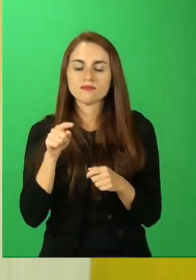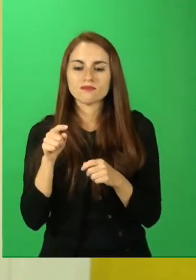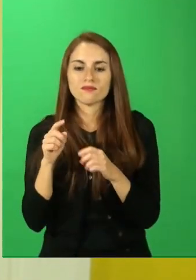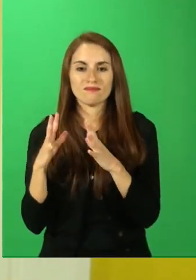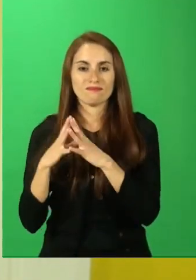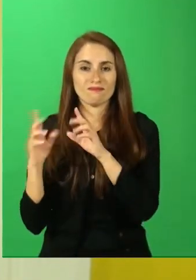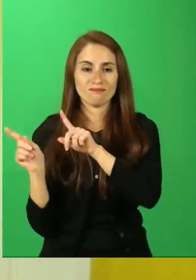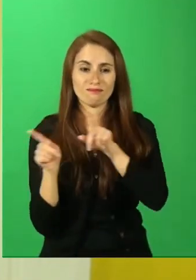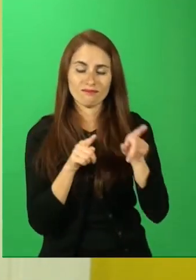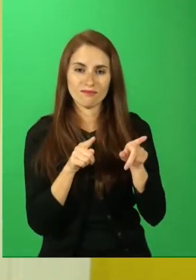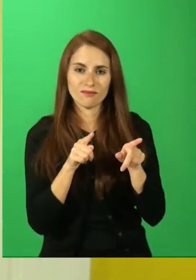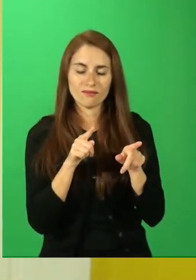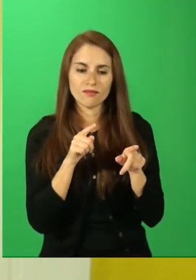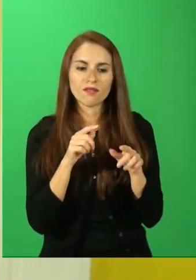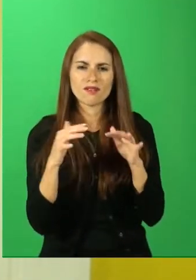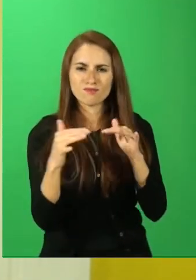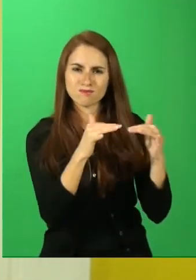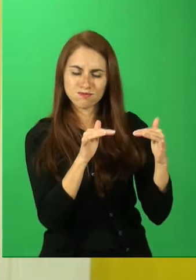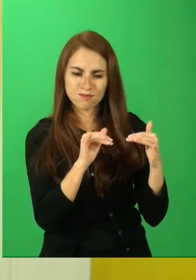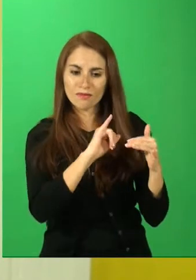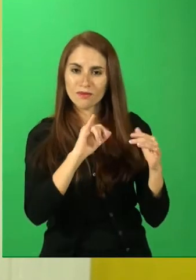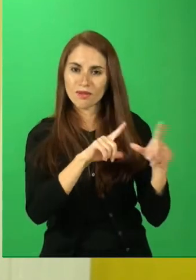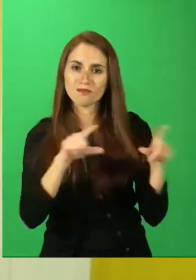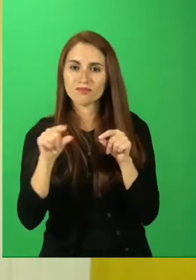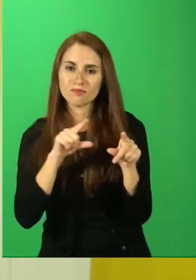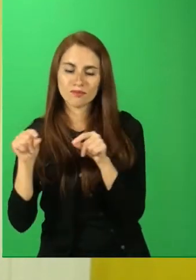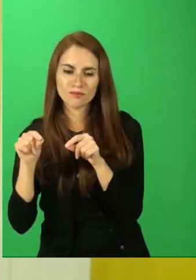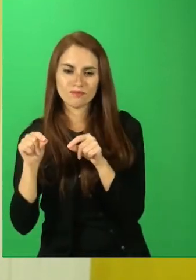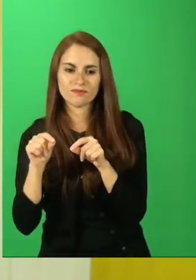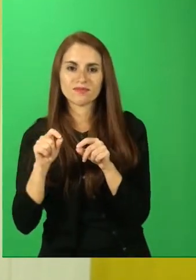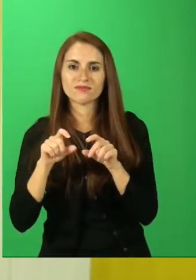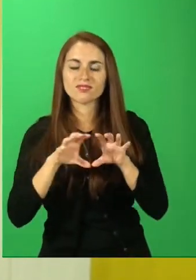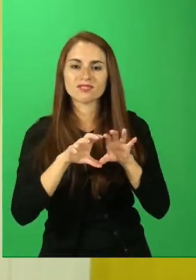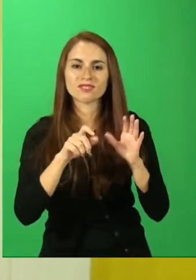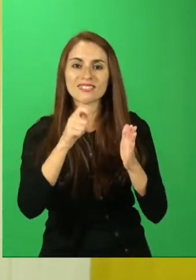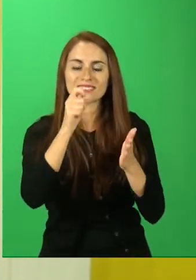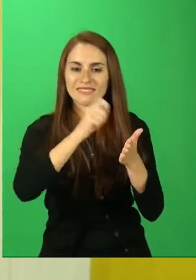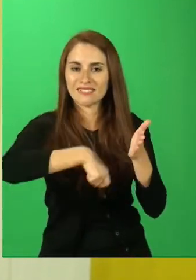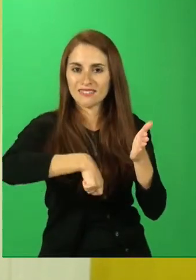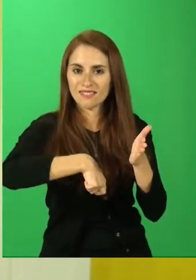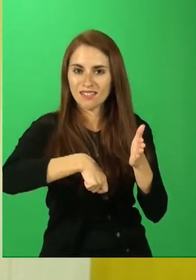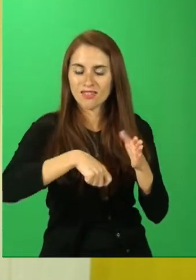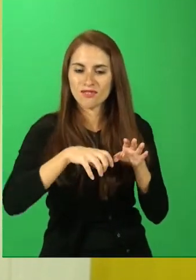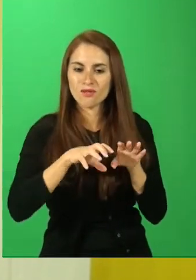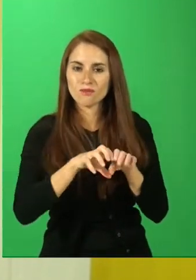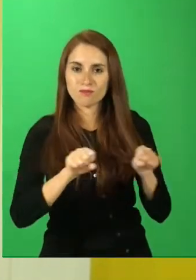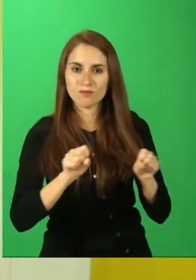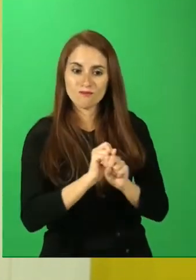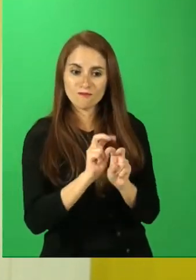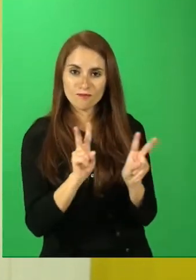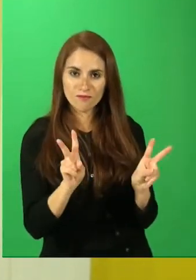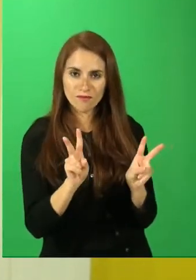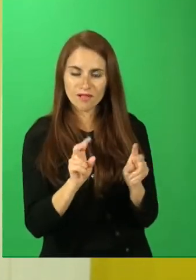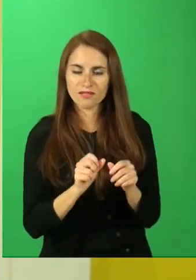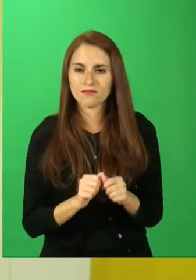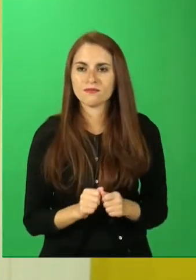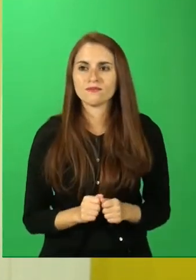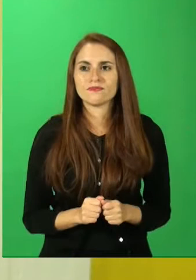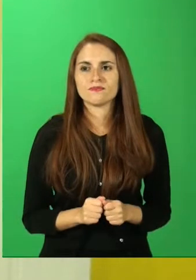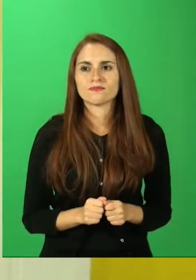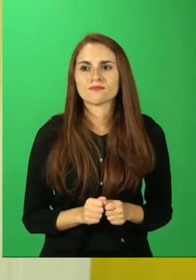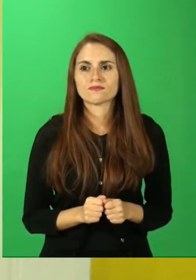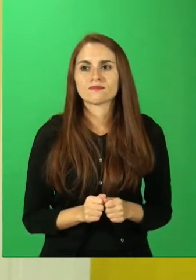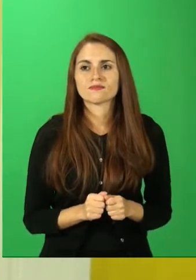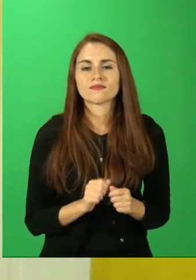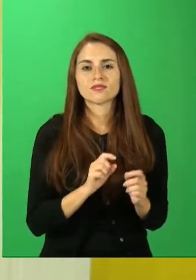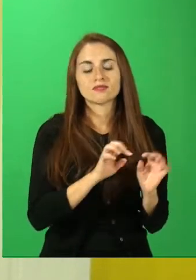ese año. Firman la paz con Alemania, el famoso tratado de Brest-Litovsk, como se le conoce, y